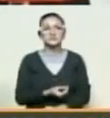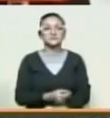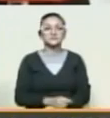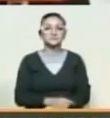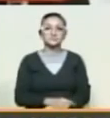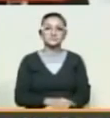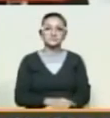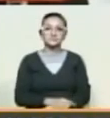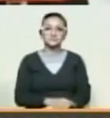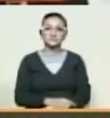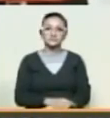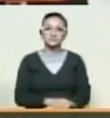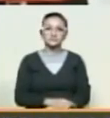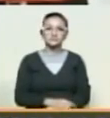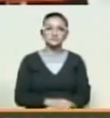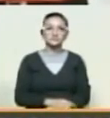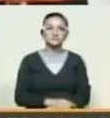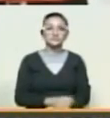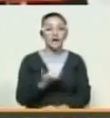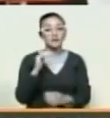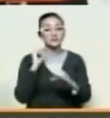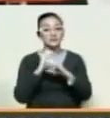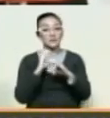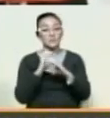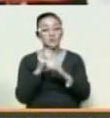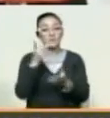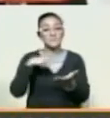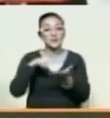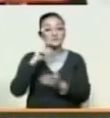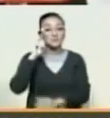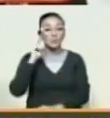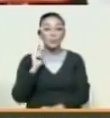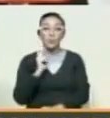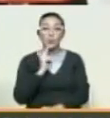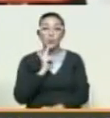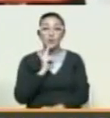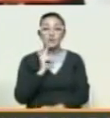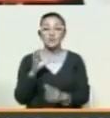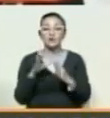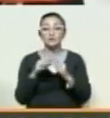taquillas. Y sobre todo, encontramos con un transporte desde la Plaza Bolívar todos los fines de semana.